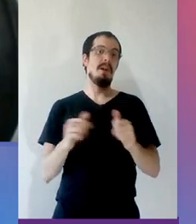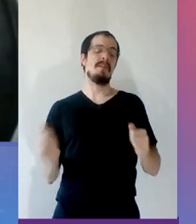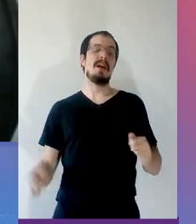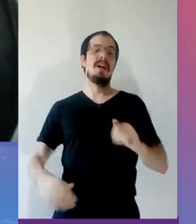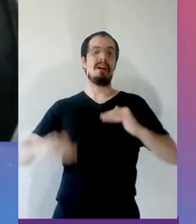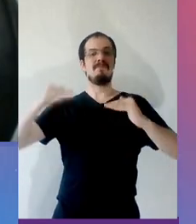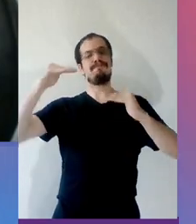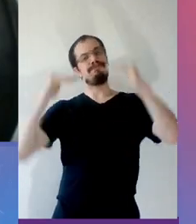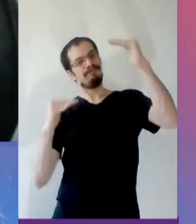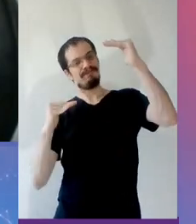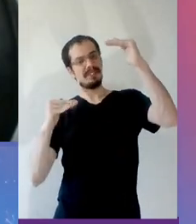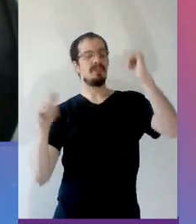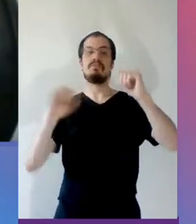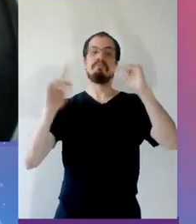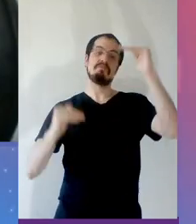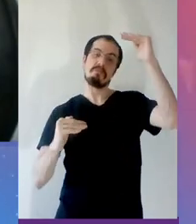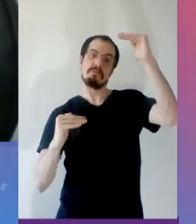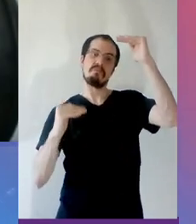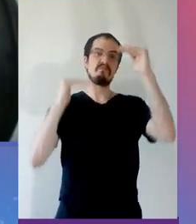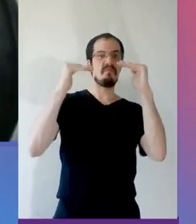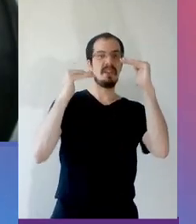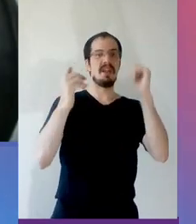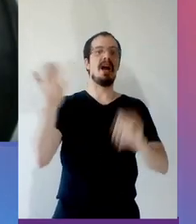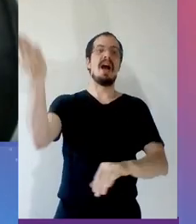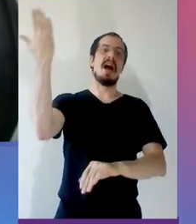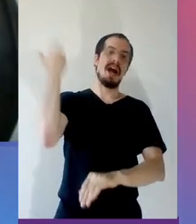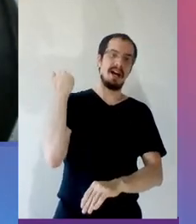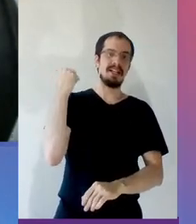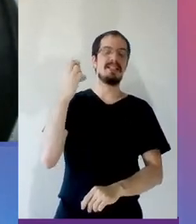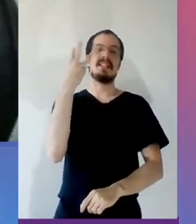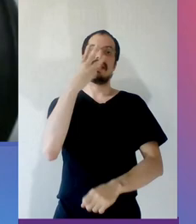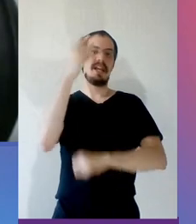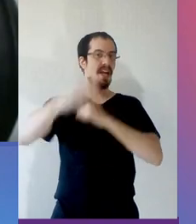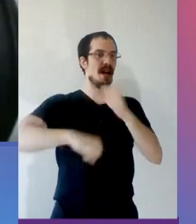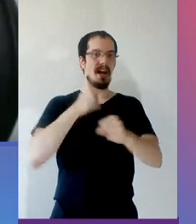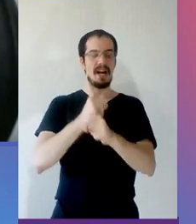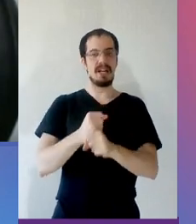todo se había reducido la brecha entre el primer quintil